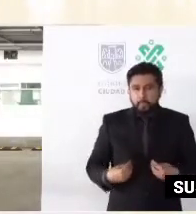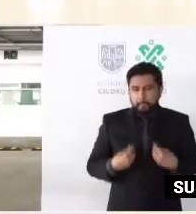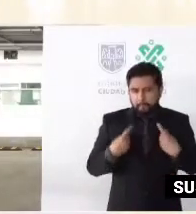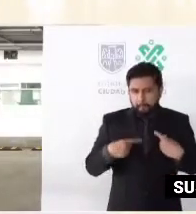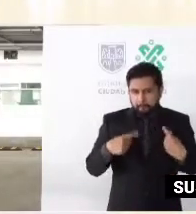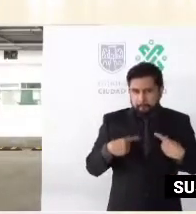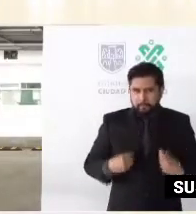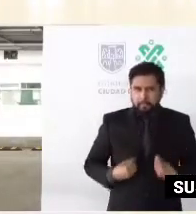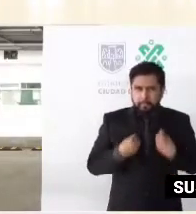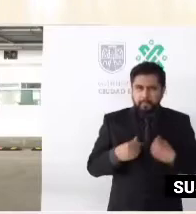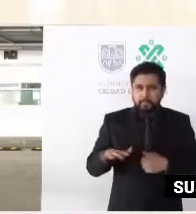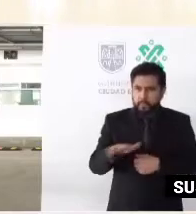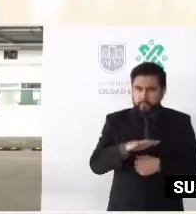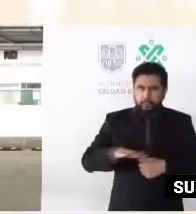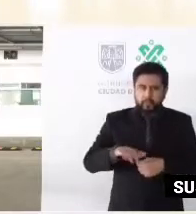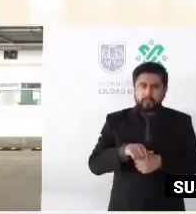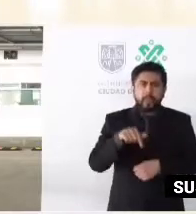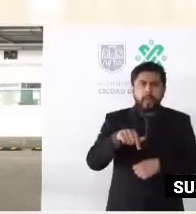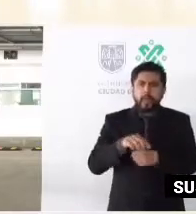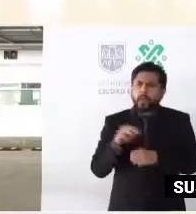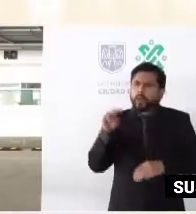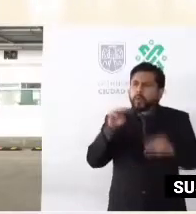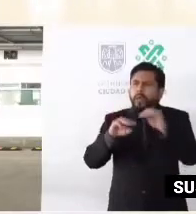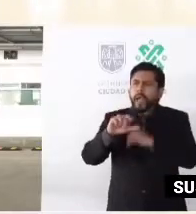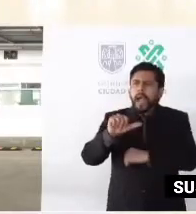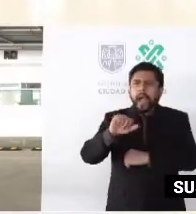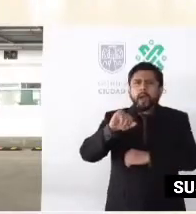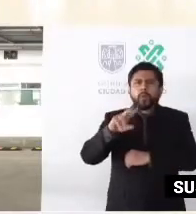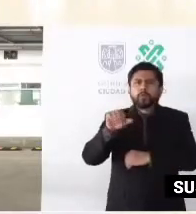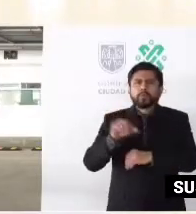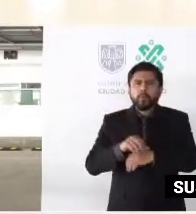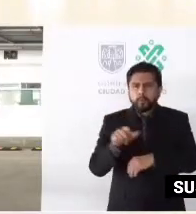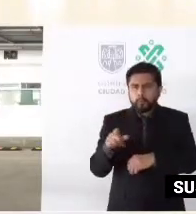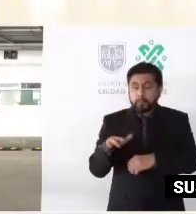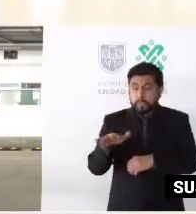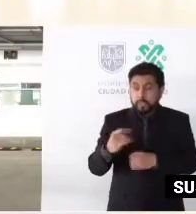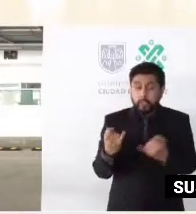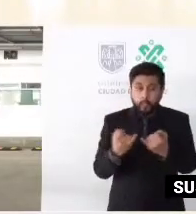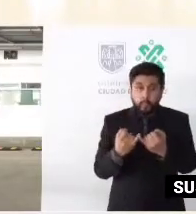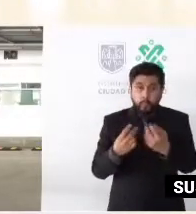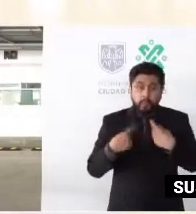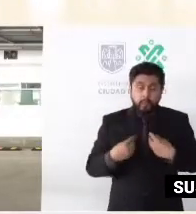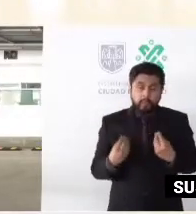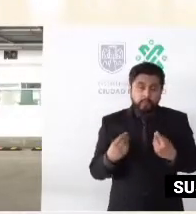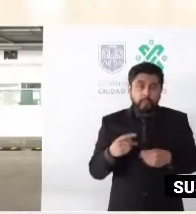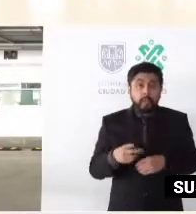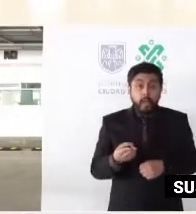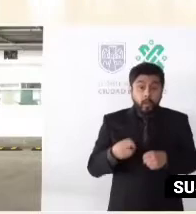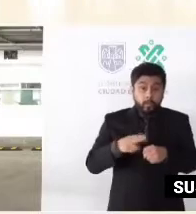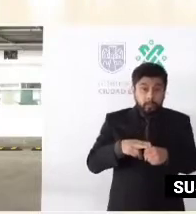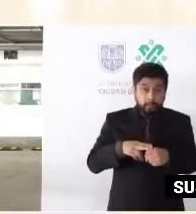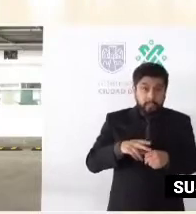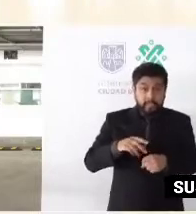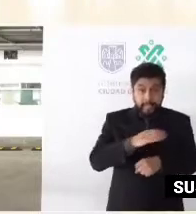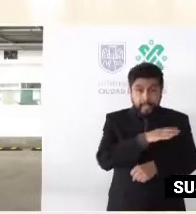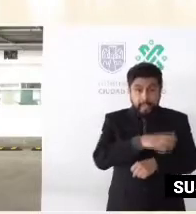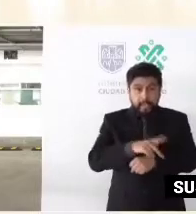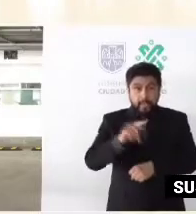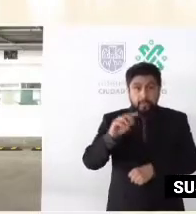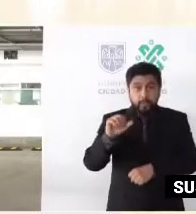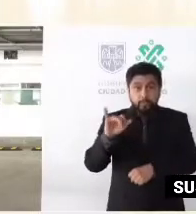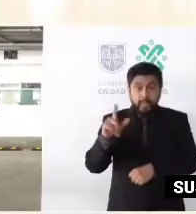atención a quienes viven aquí, el Ajusco Medio y hoy pues el Hospital General de Topilejo. Así que pues